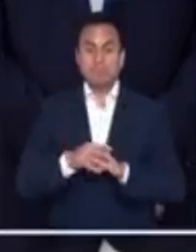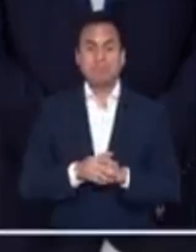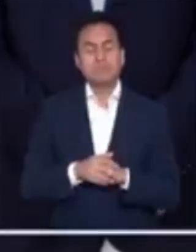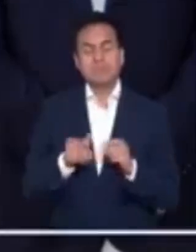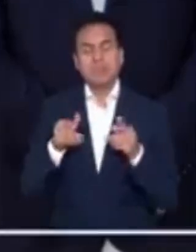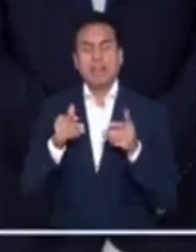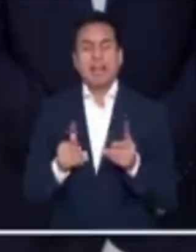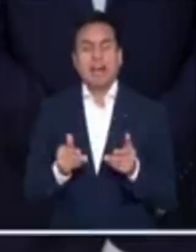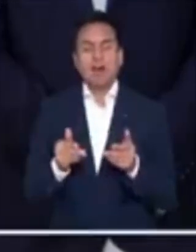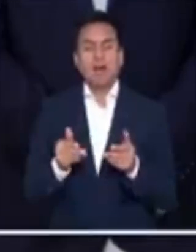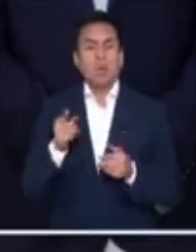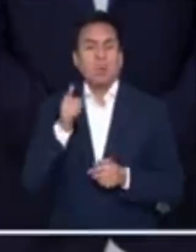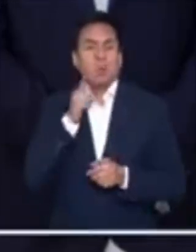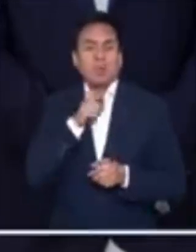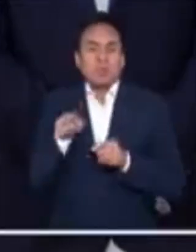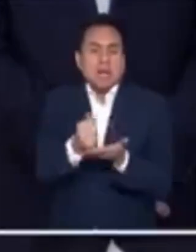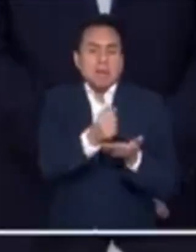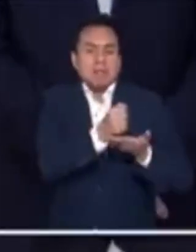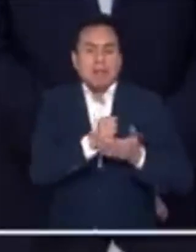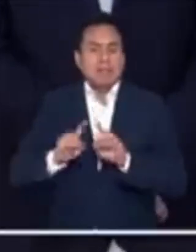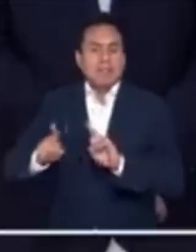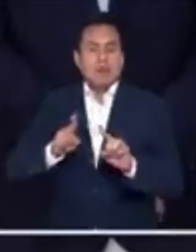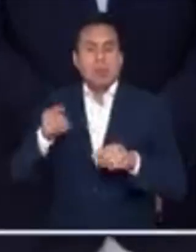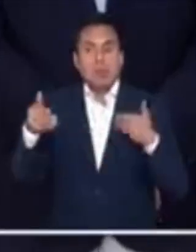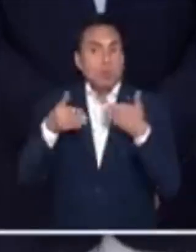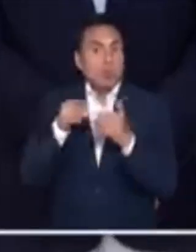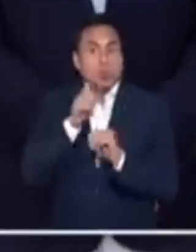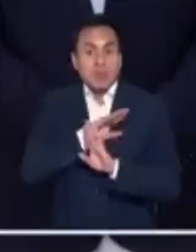Estamos en los últimos trámites administrativos para